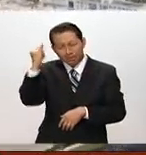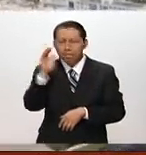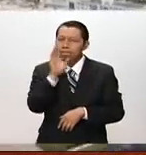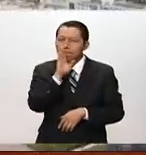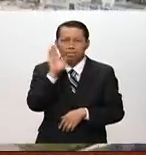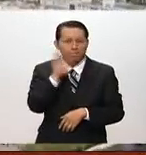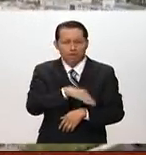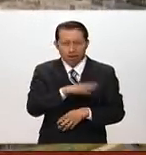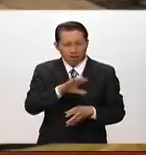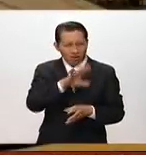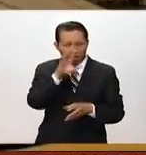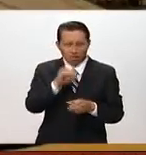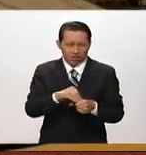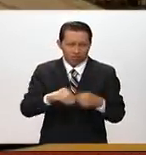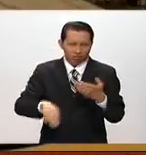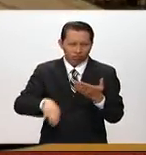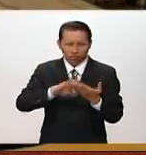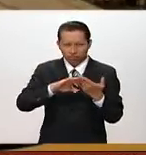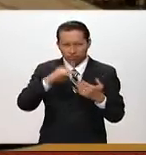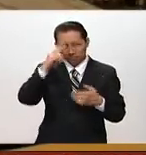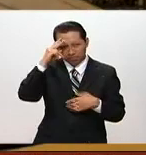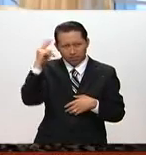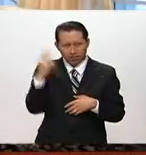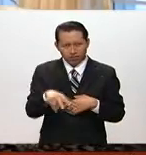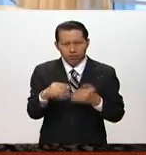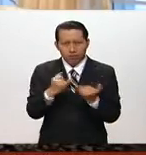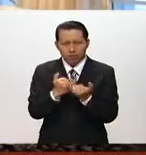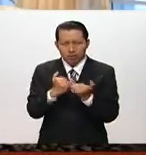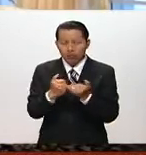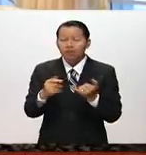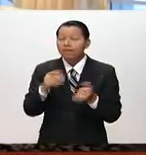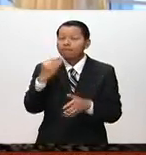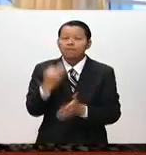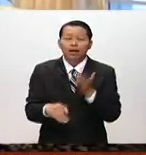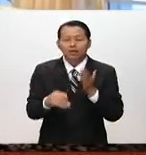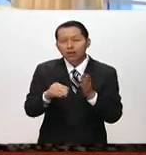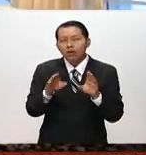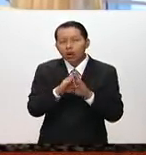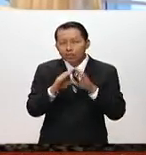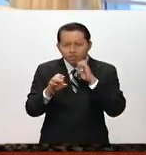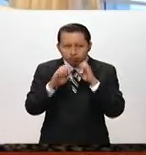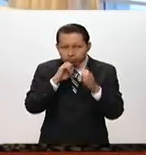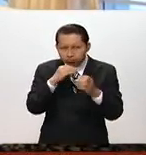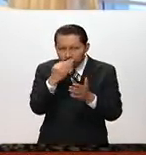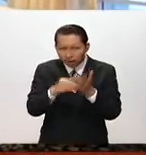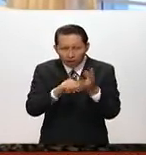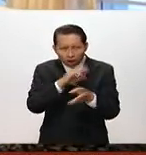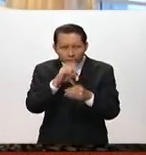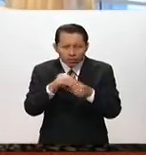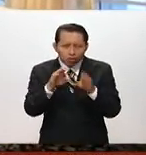todas luces y lamentó que este periódico oriente a sus reporteros a predecir el futuro más que a